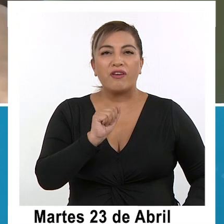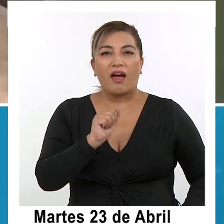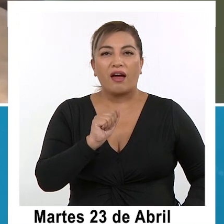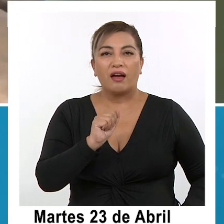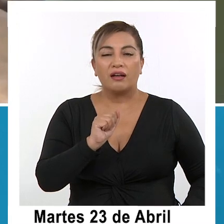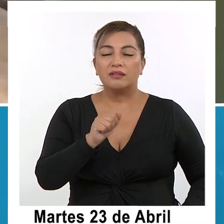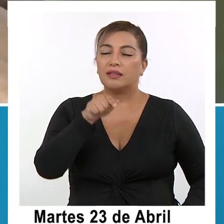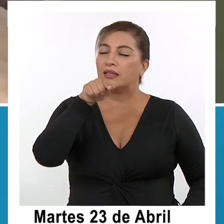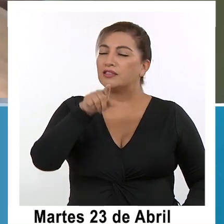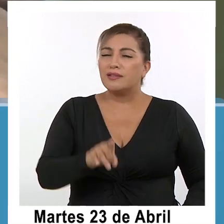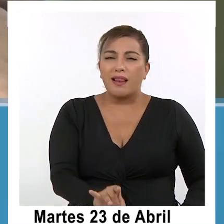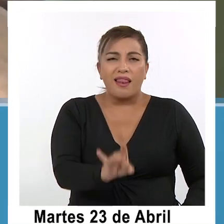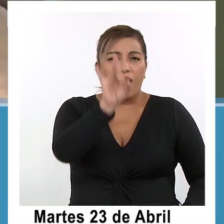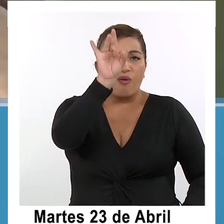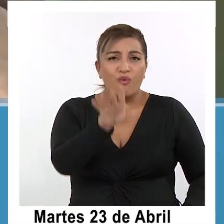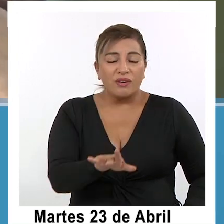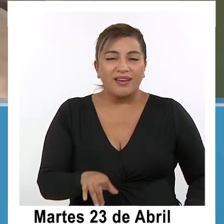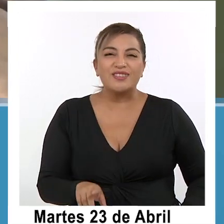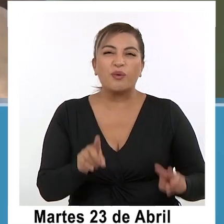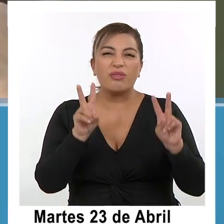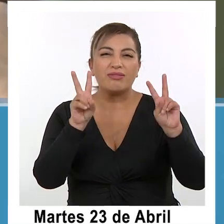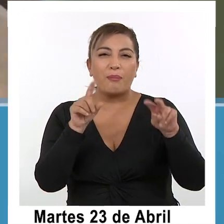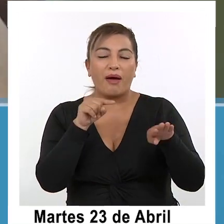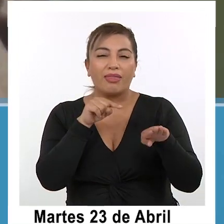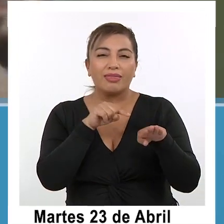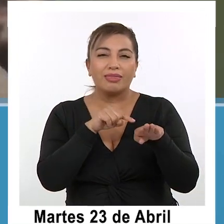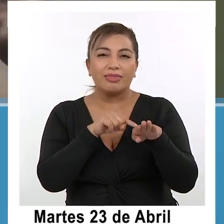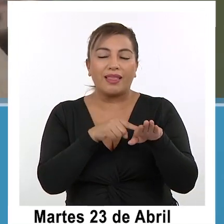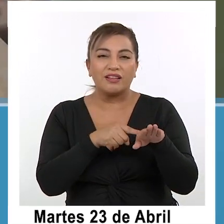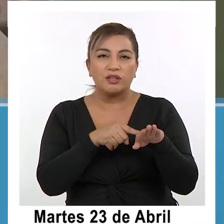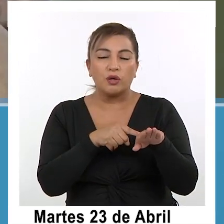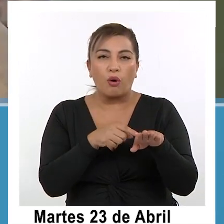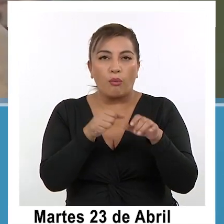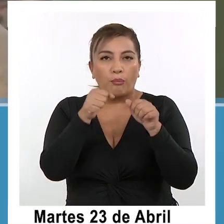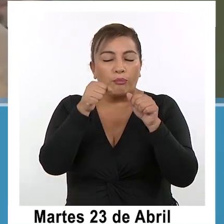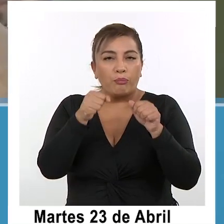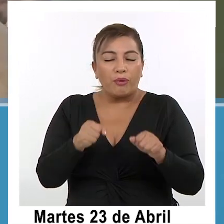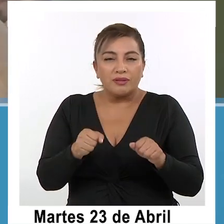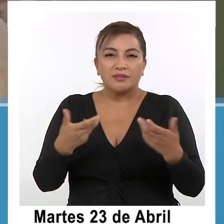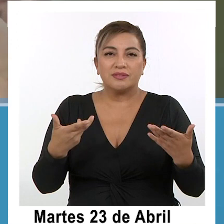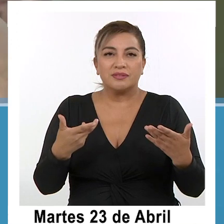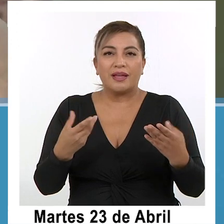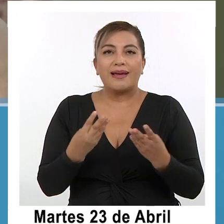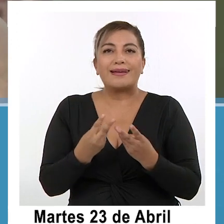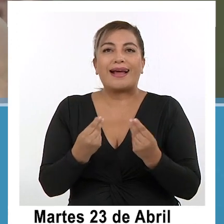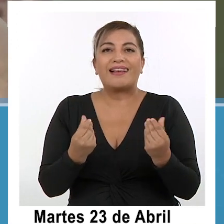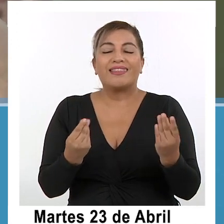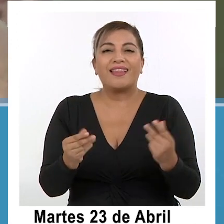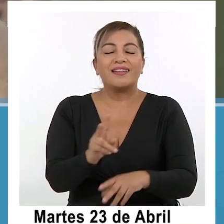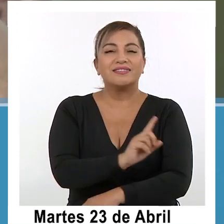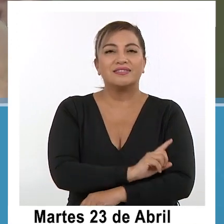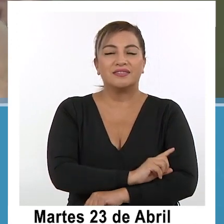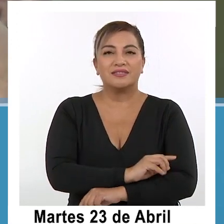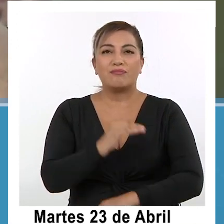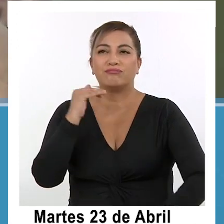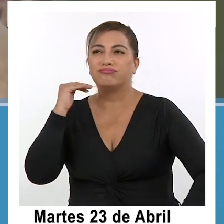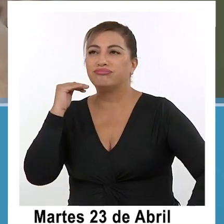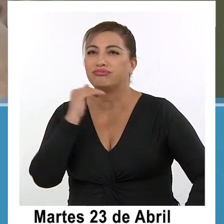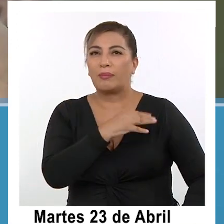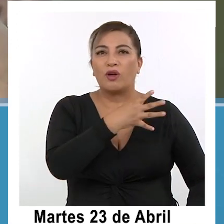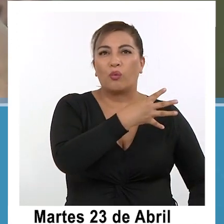única y esto es una cuestión técnica y refutable capaz de brindar esas velocidades de no s